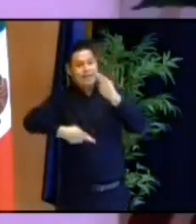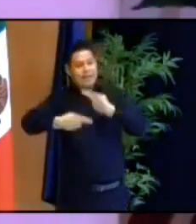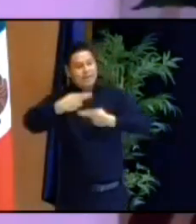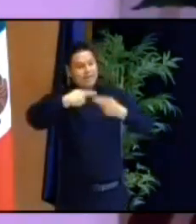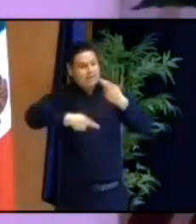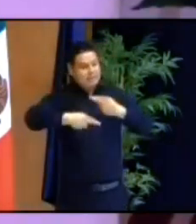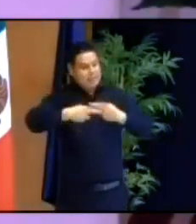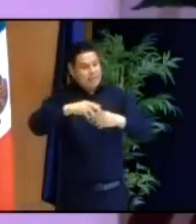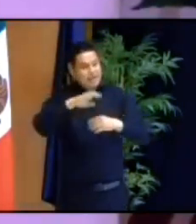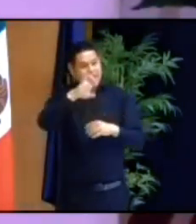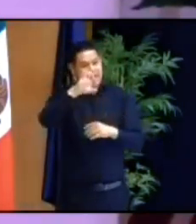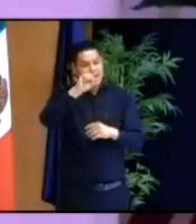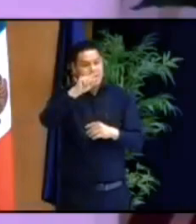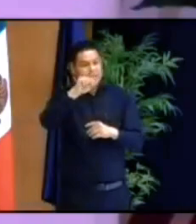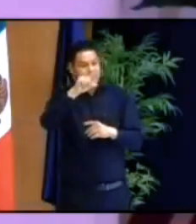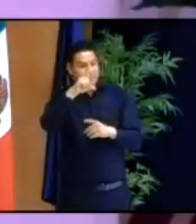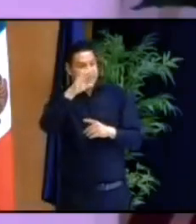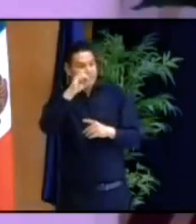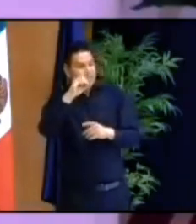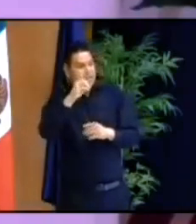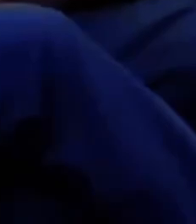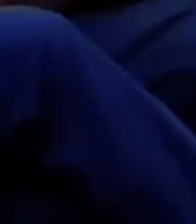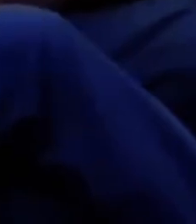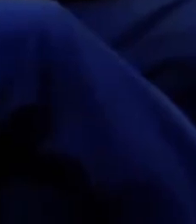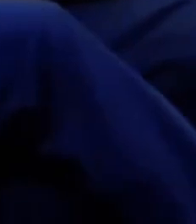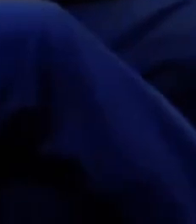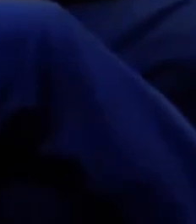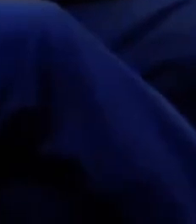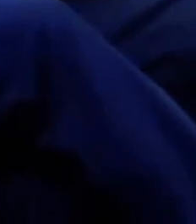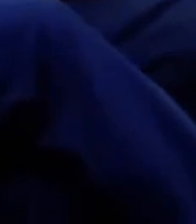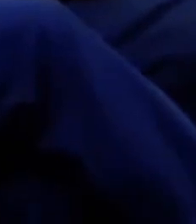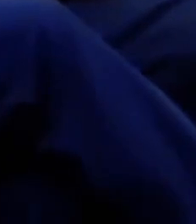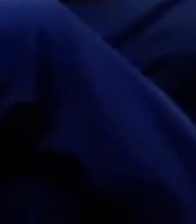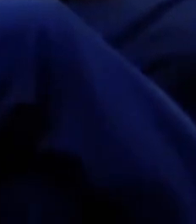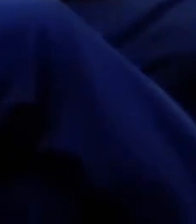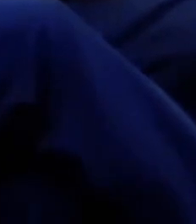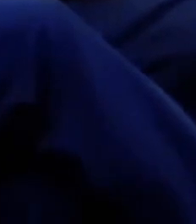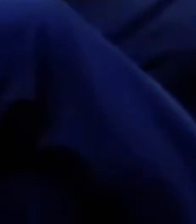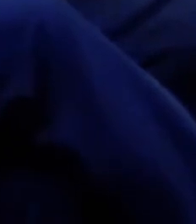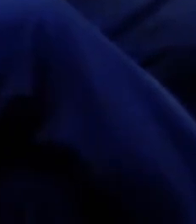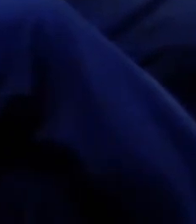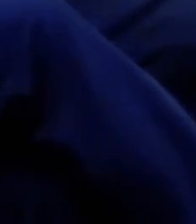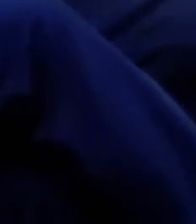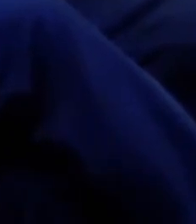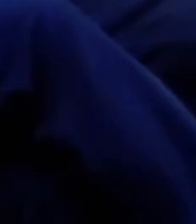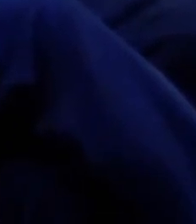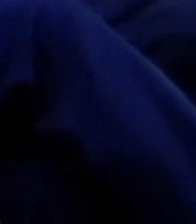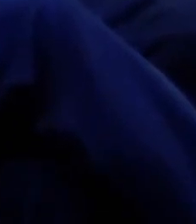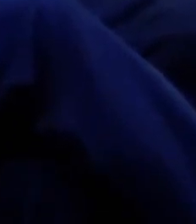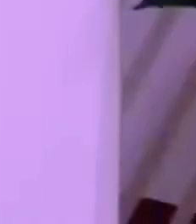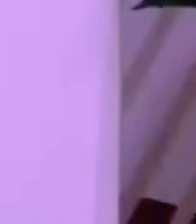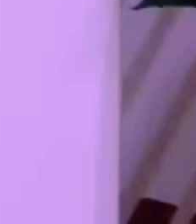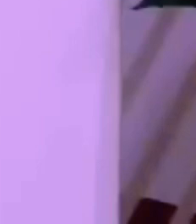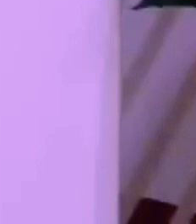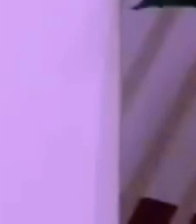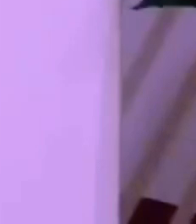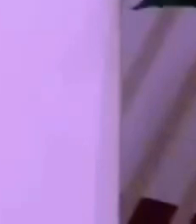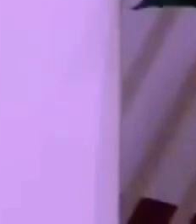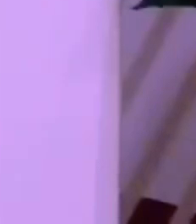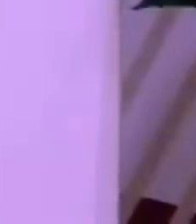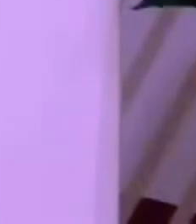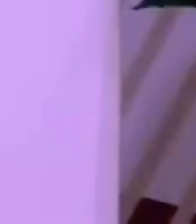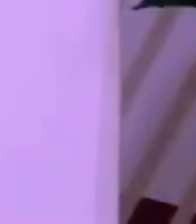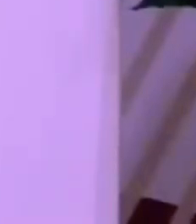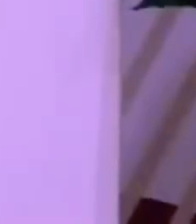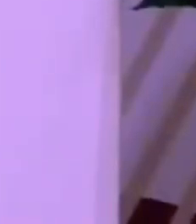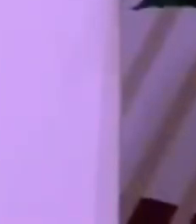Estado, en este caso a la Ciudad de México y al Estado de México. Entonces a nosotros nos regresan una parte de lo que pagamos por recibir el